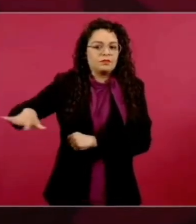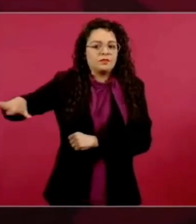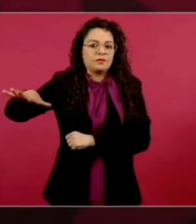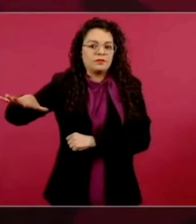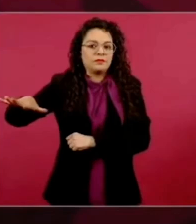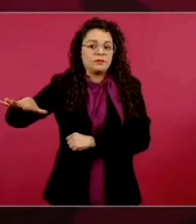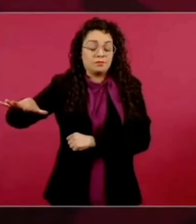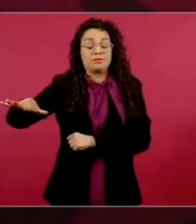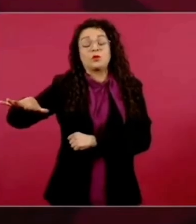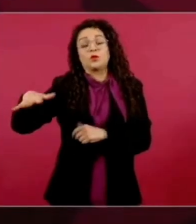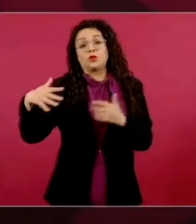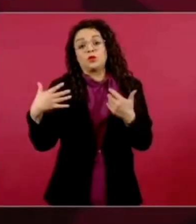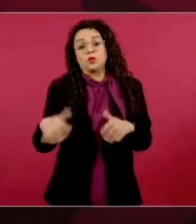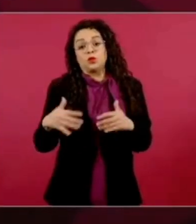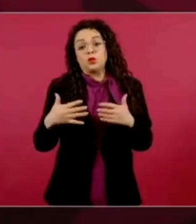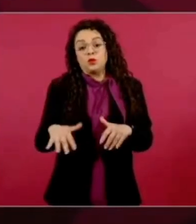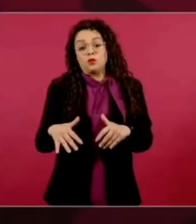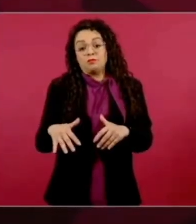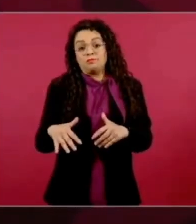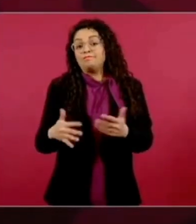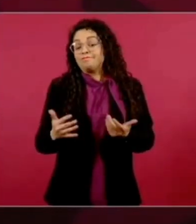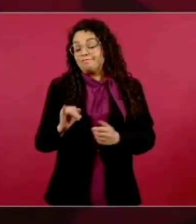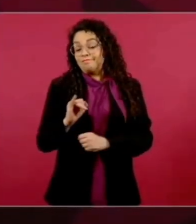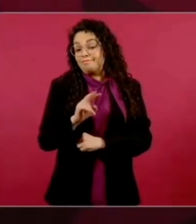Entonces, para